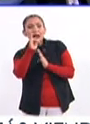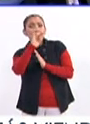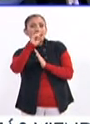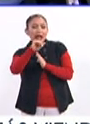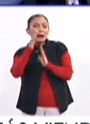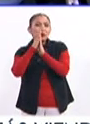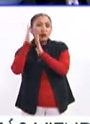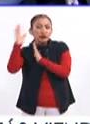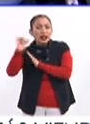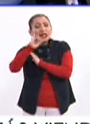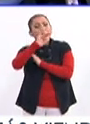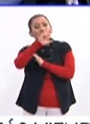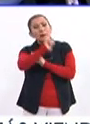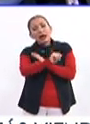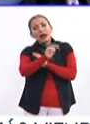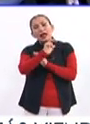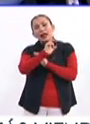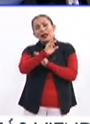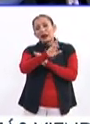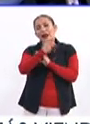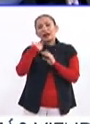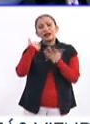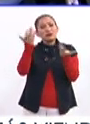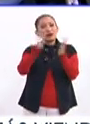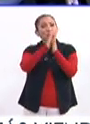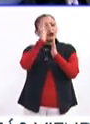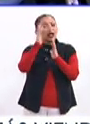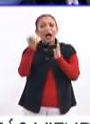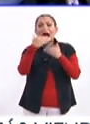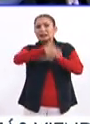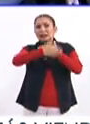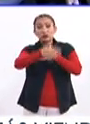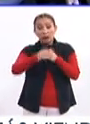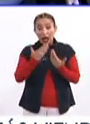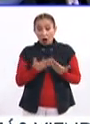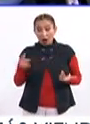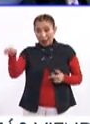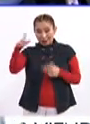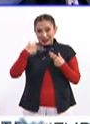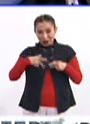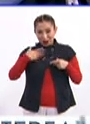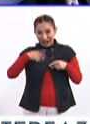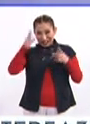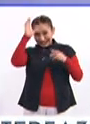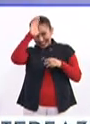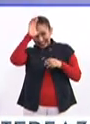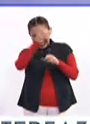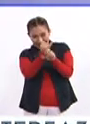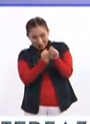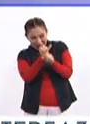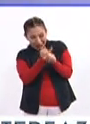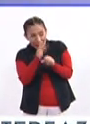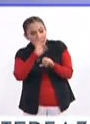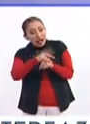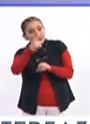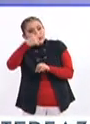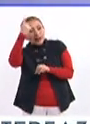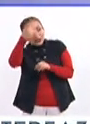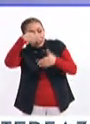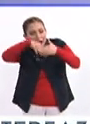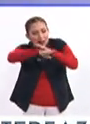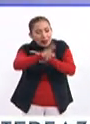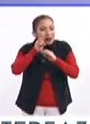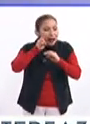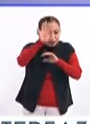Iberarchivos o Iberbibliotecas o las diversas plataformas que tenemos. Hoy los investigadores tienen mucho más condiciones, tienen más facilidades